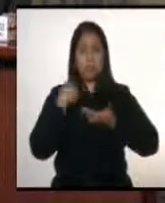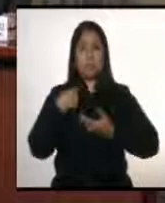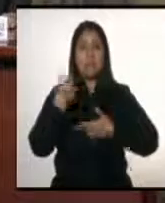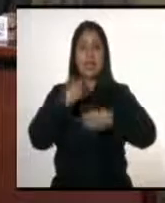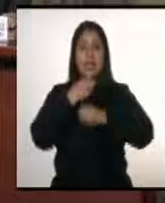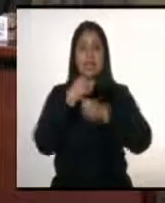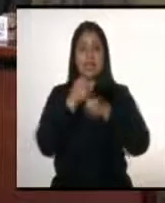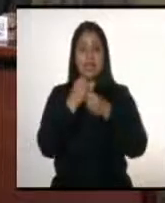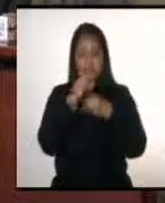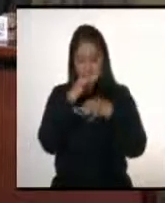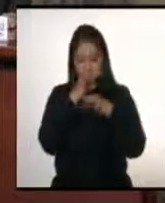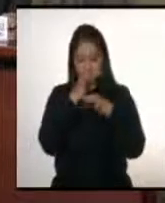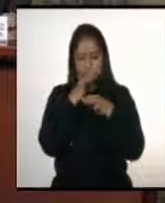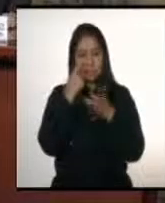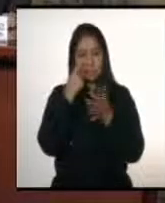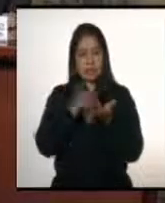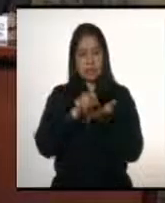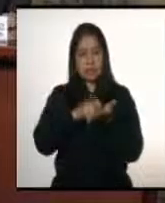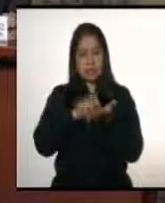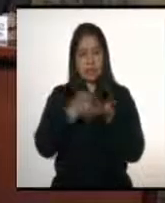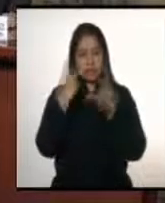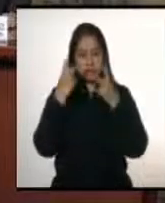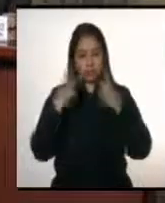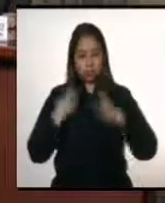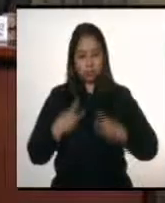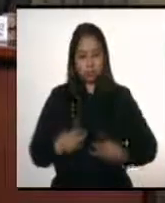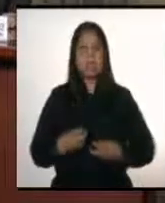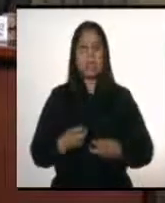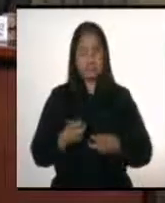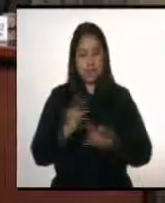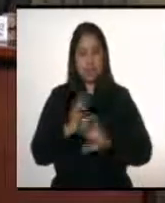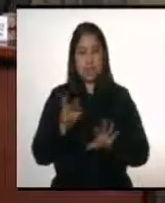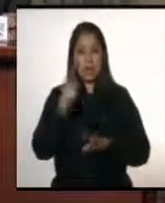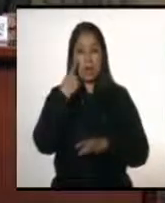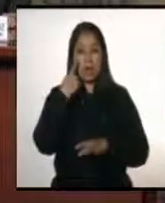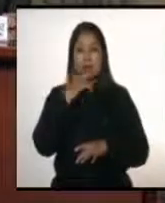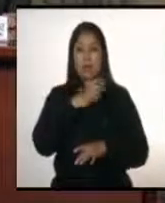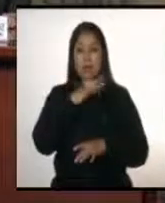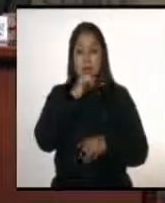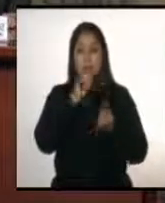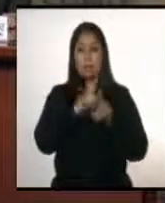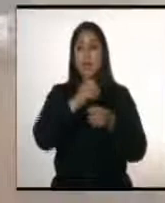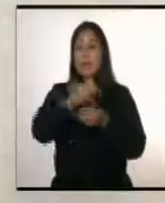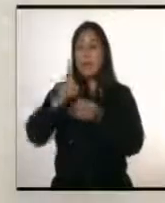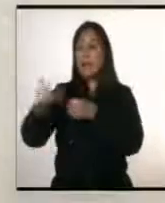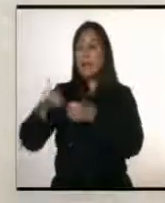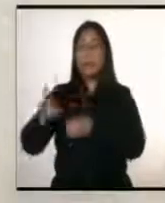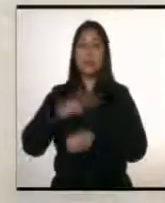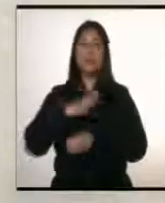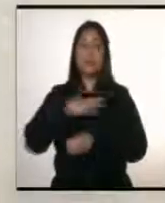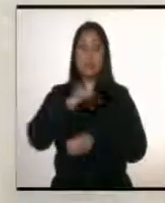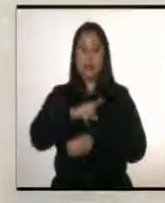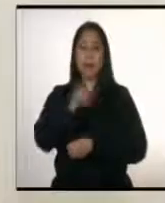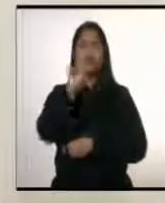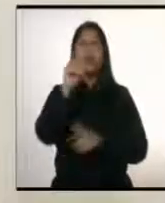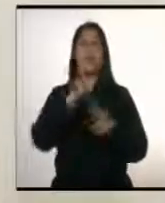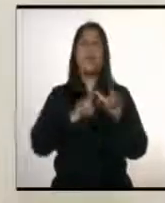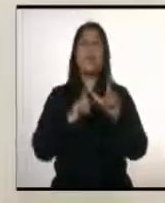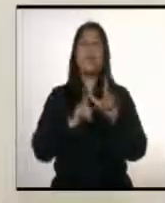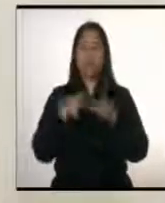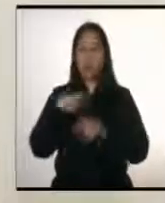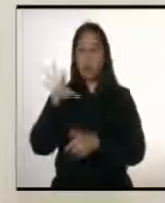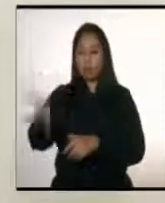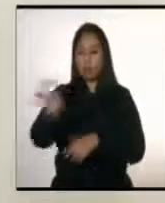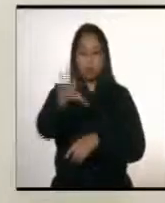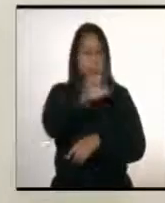laboratorios, para que podamos tener laboratorios por lo menos en todas las cabeceras departamentales, que con las cuales podamos procesar mucho más rápido